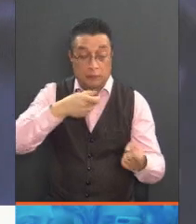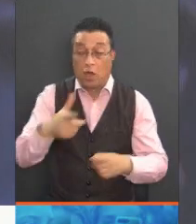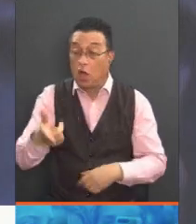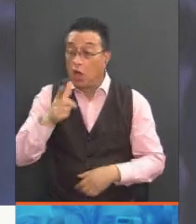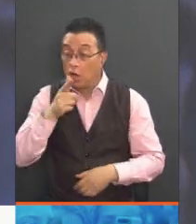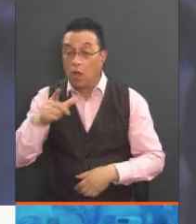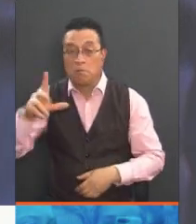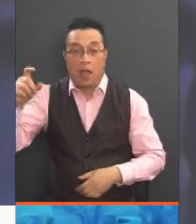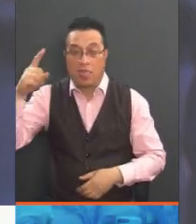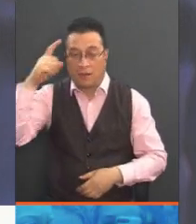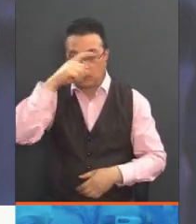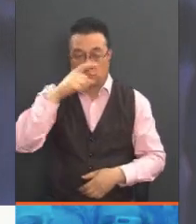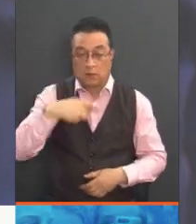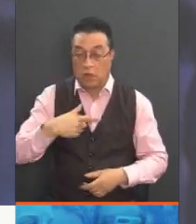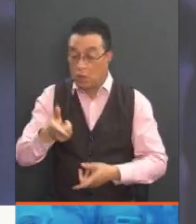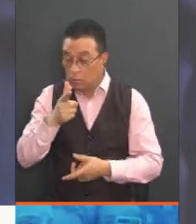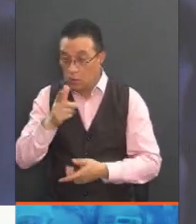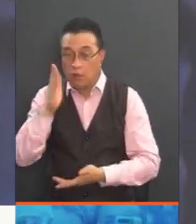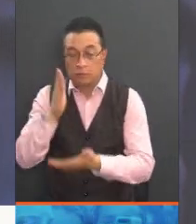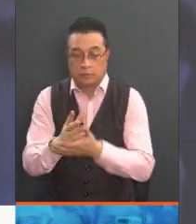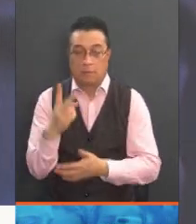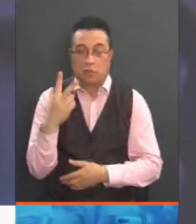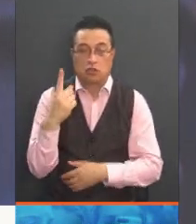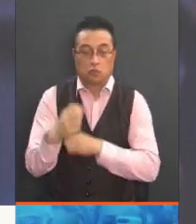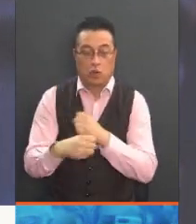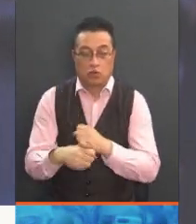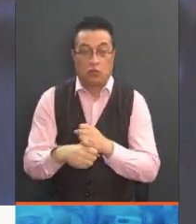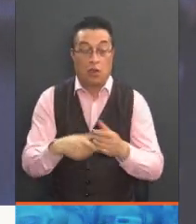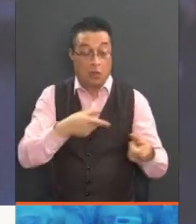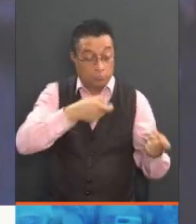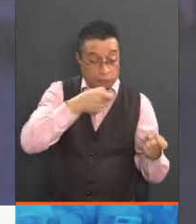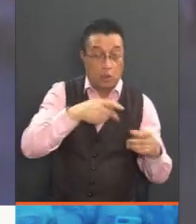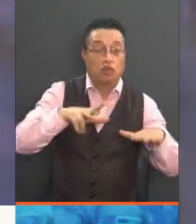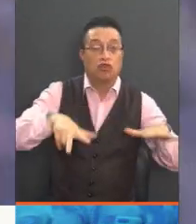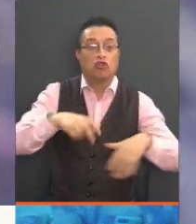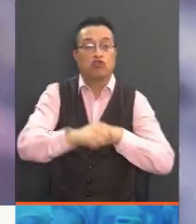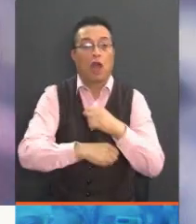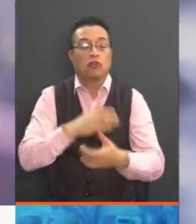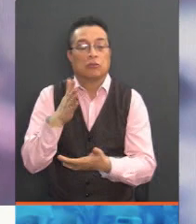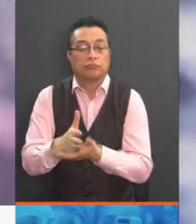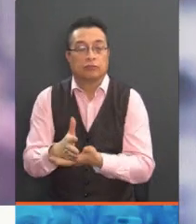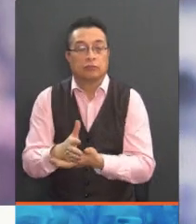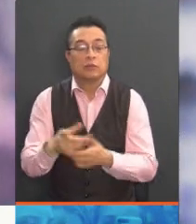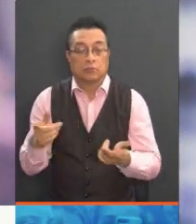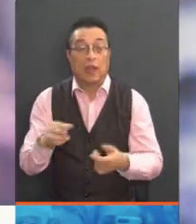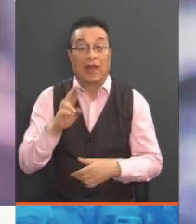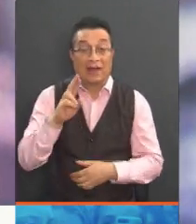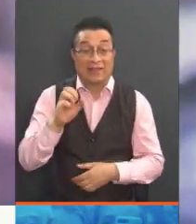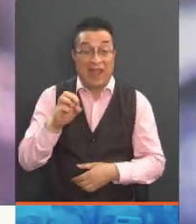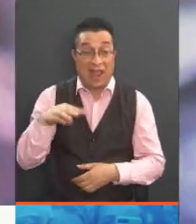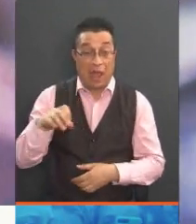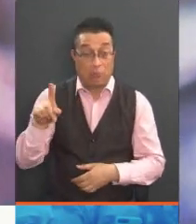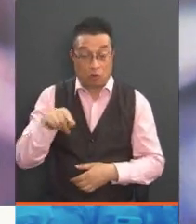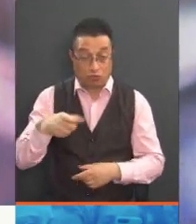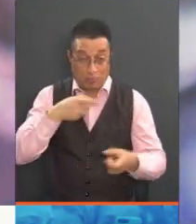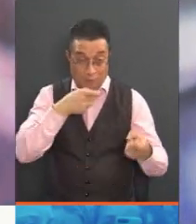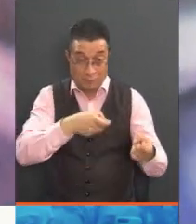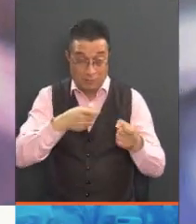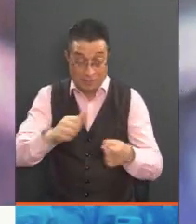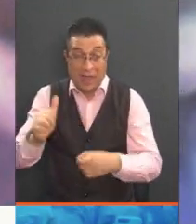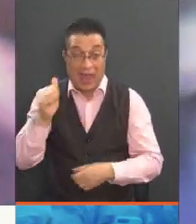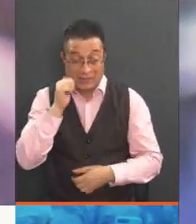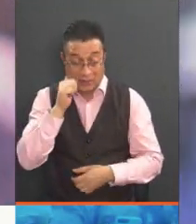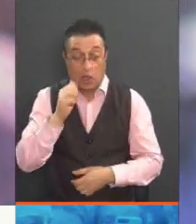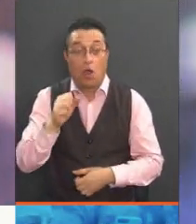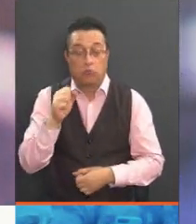Para el alcohol usted necesita 21 años, para comprar armas 18. Tanto así que Salvador Ramos, el autor de la masacre de ayer,